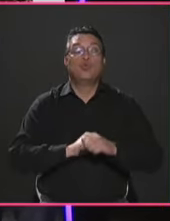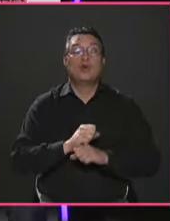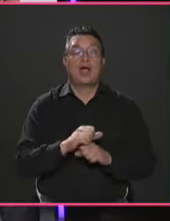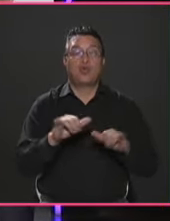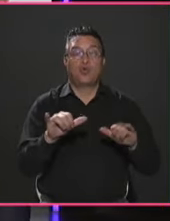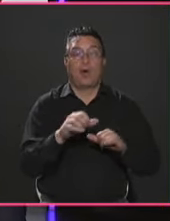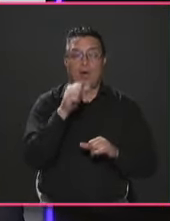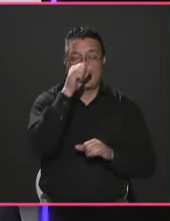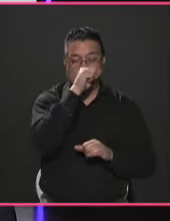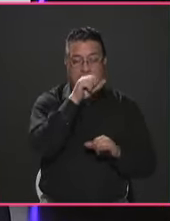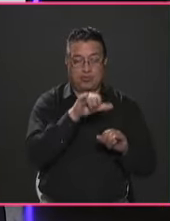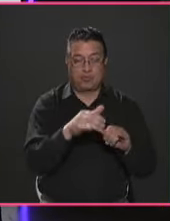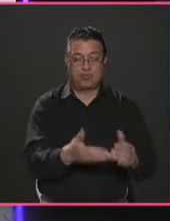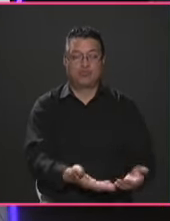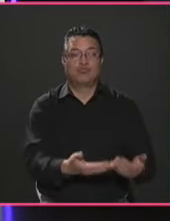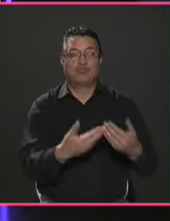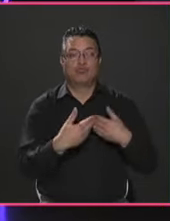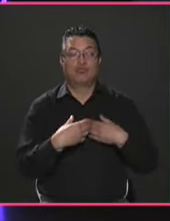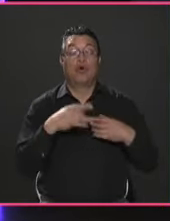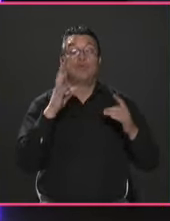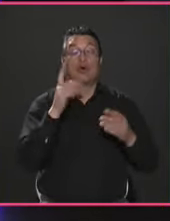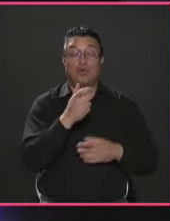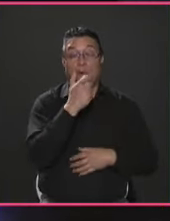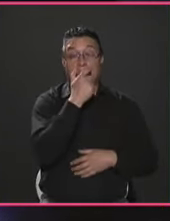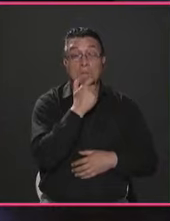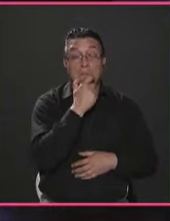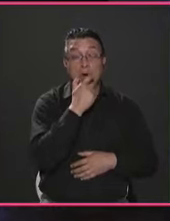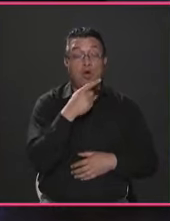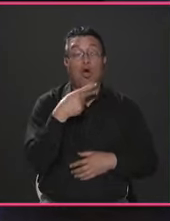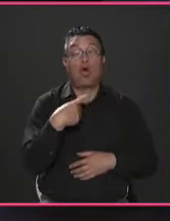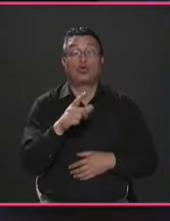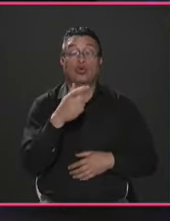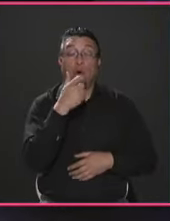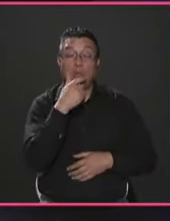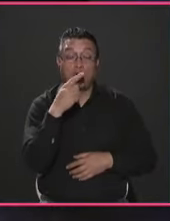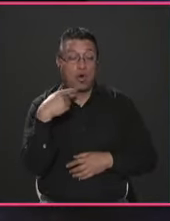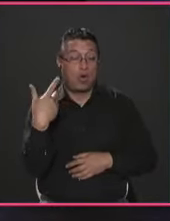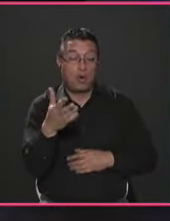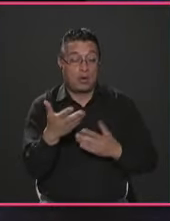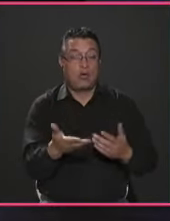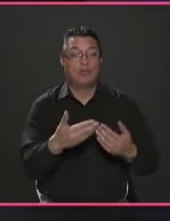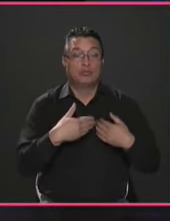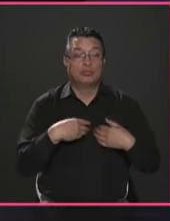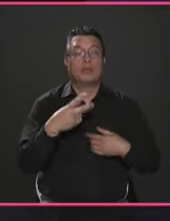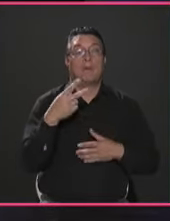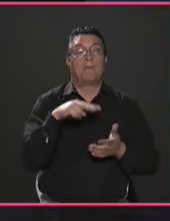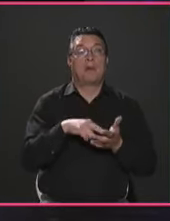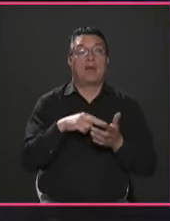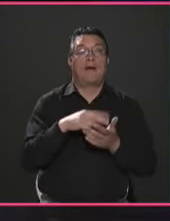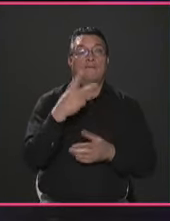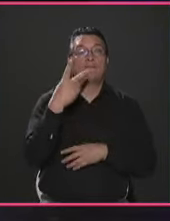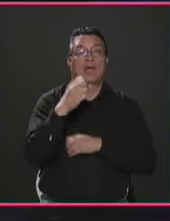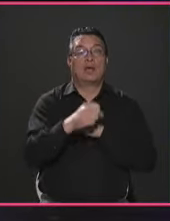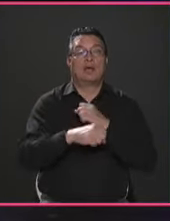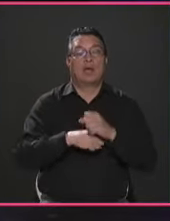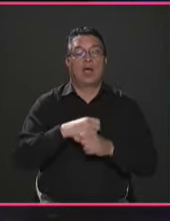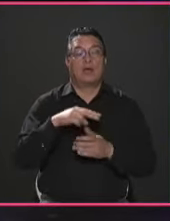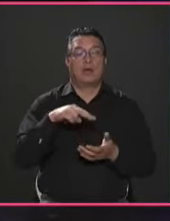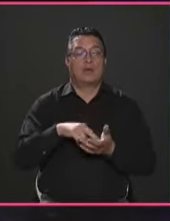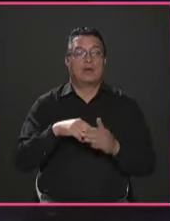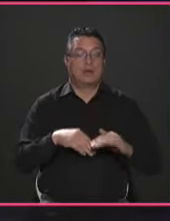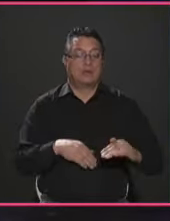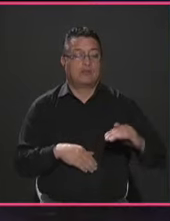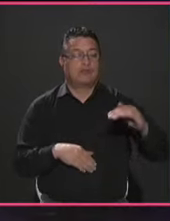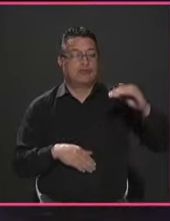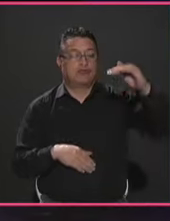año si hubiese sido un chimpancé o otro primate hubiésemos tenido que esperar 20 años para que creciera el órgano a